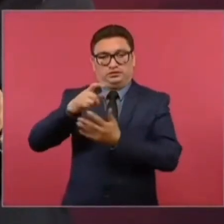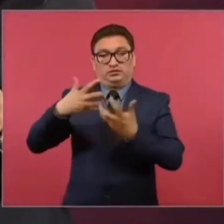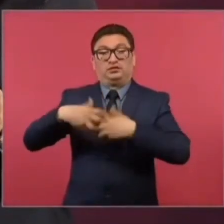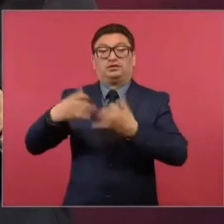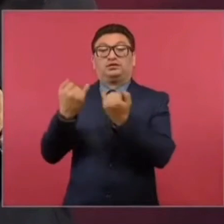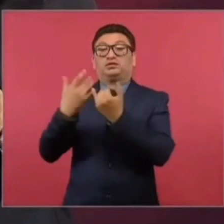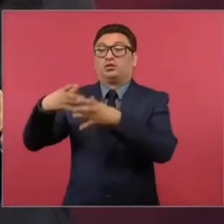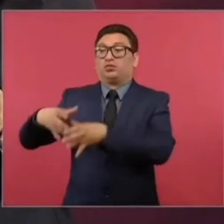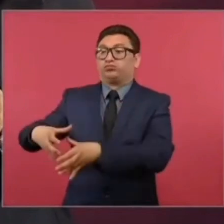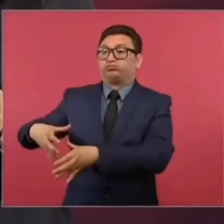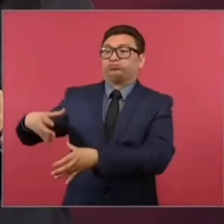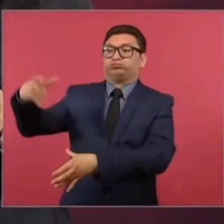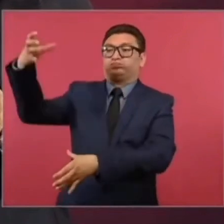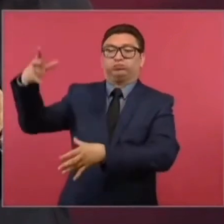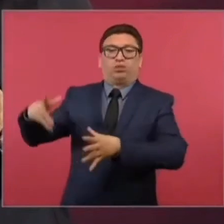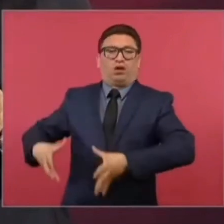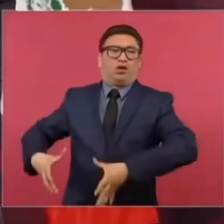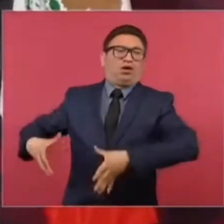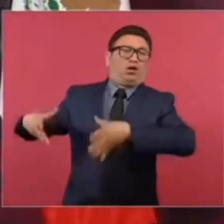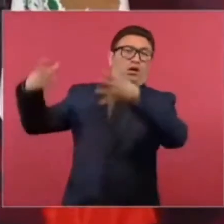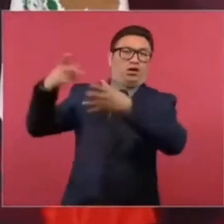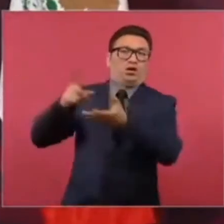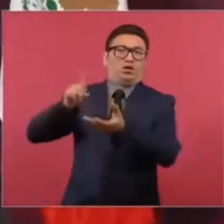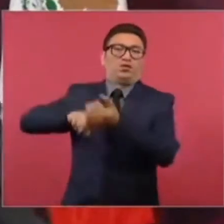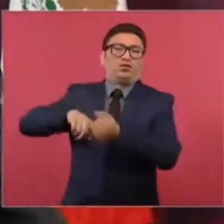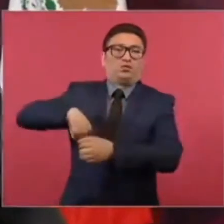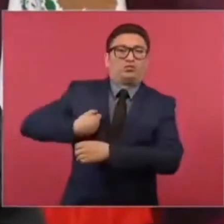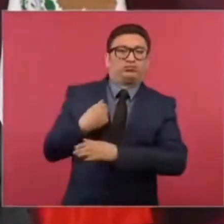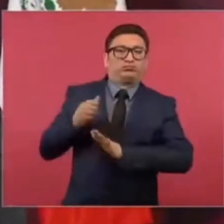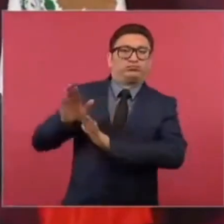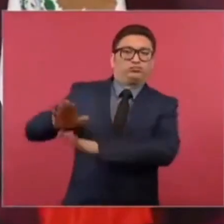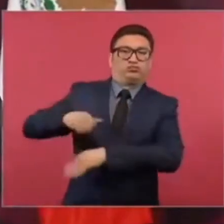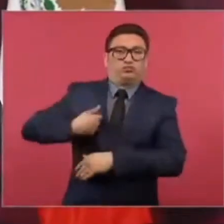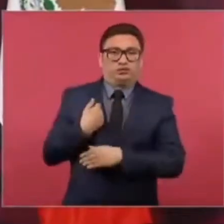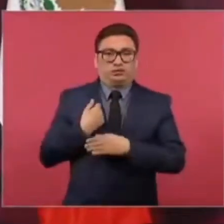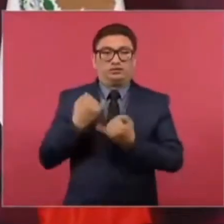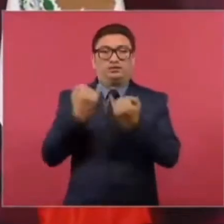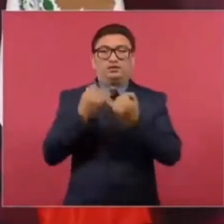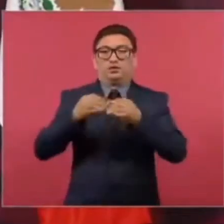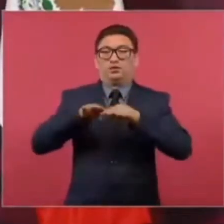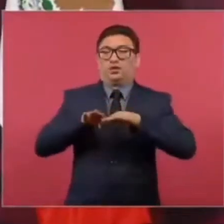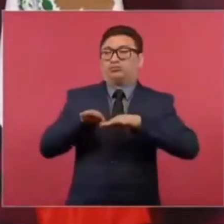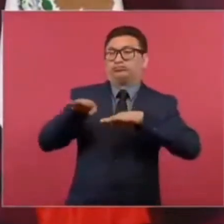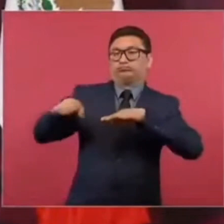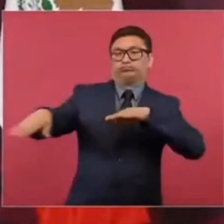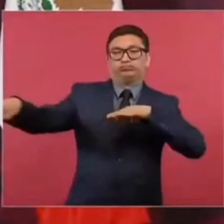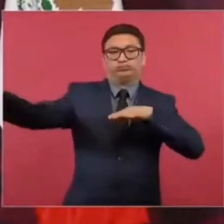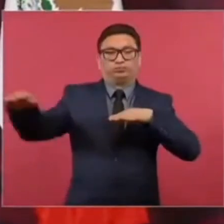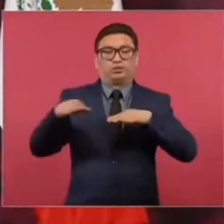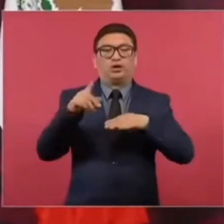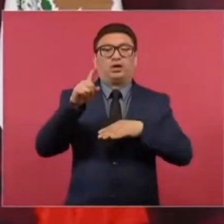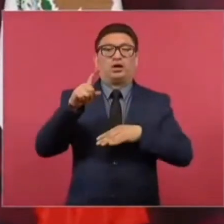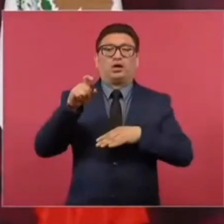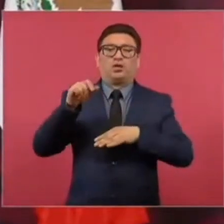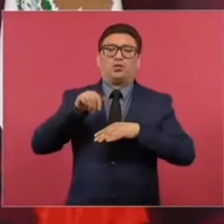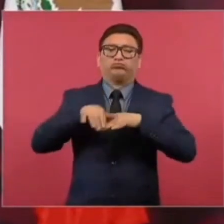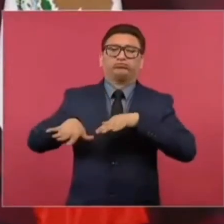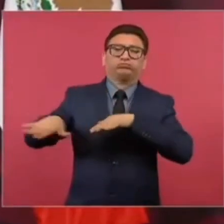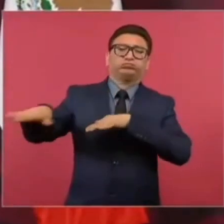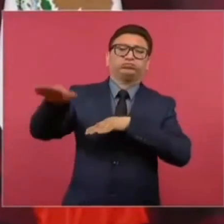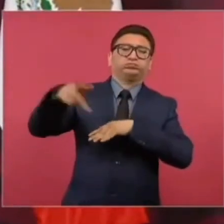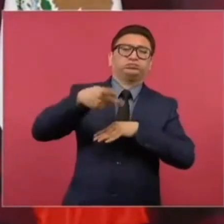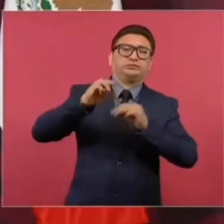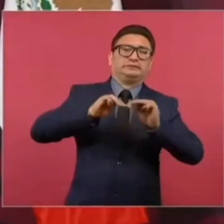tanques de almacenamiento y un acueducto también de